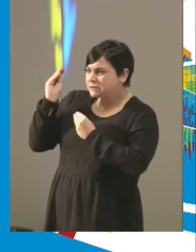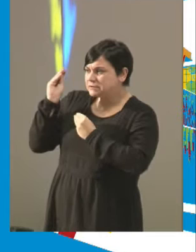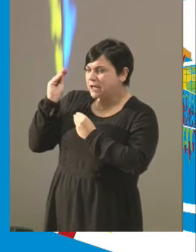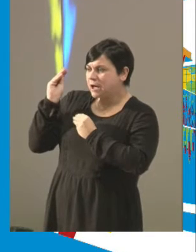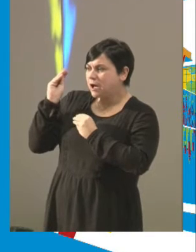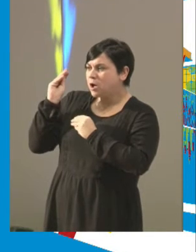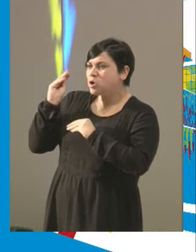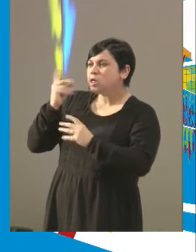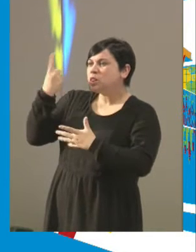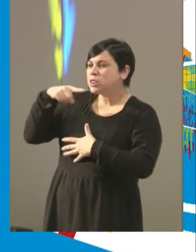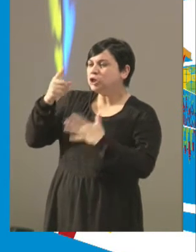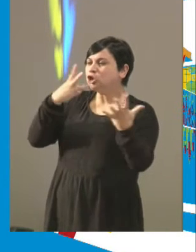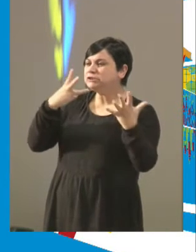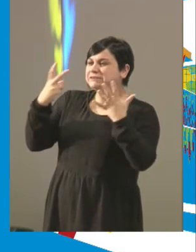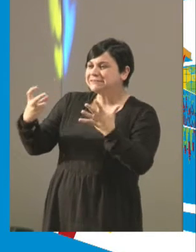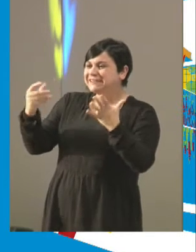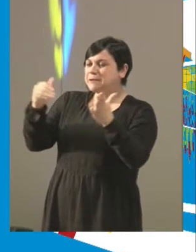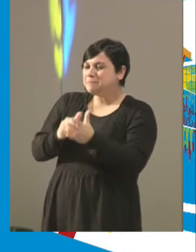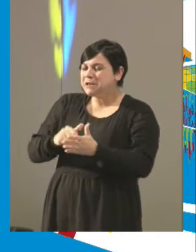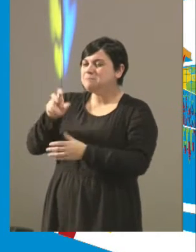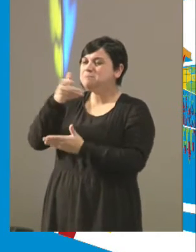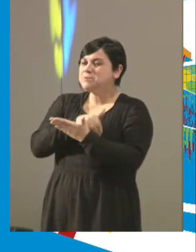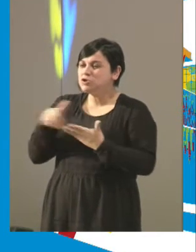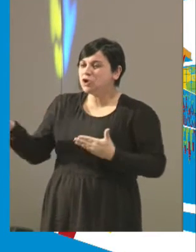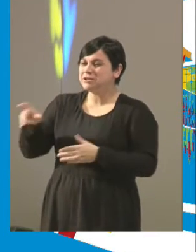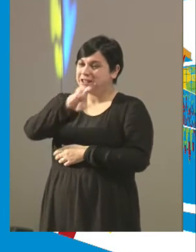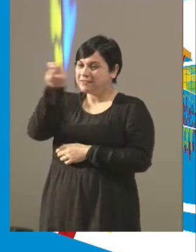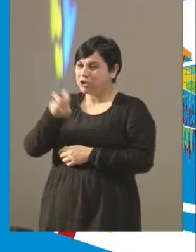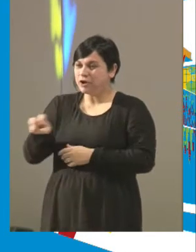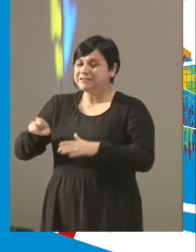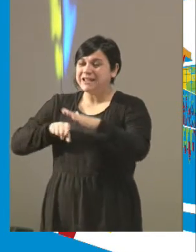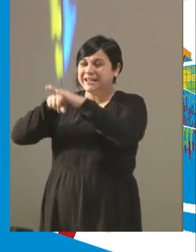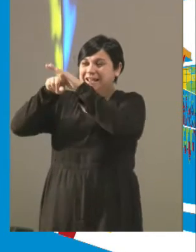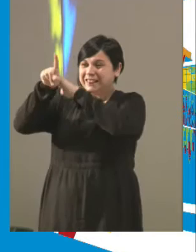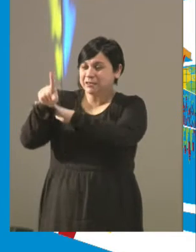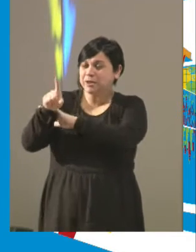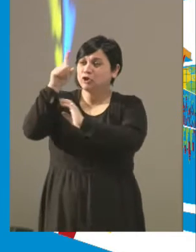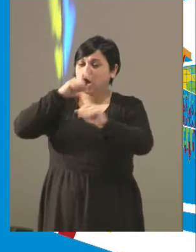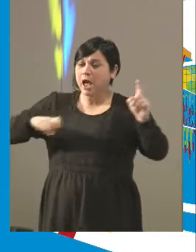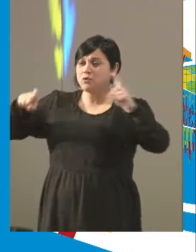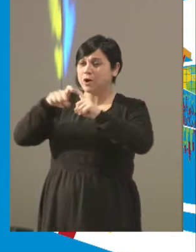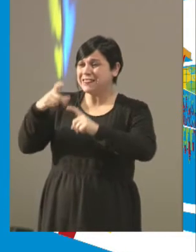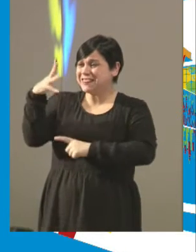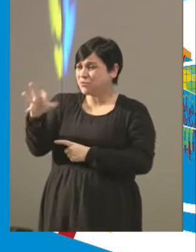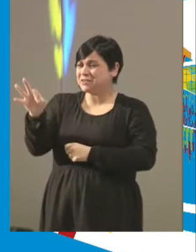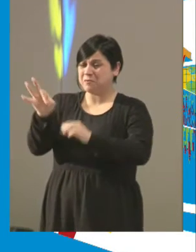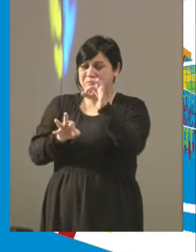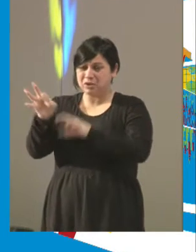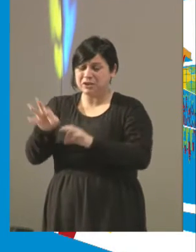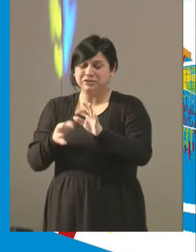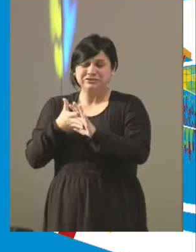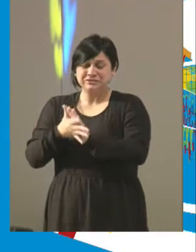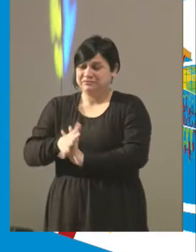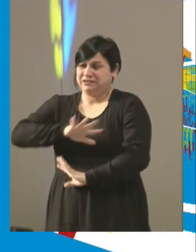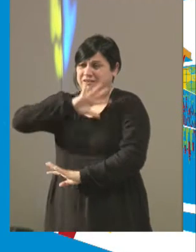rondará los 187.000 millones de dólares en 2019, con un crecimiento anual superior al 50%, lo cual es